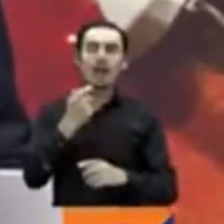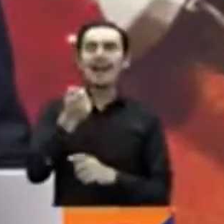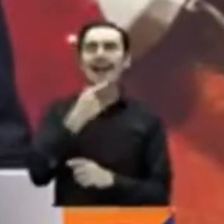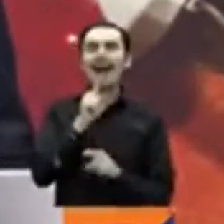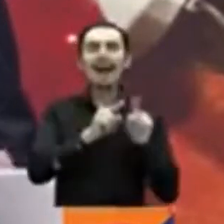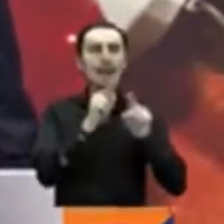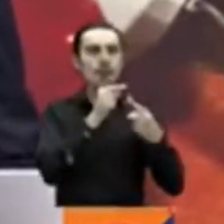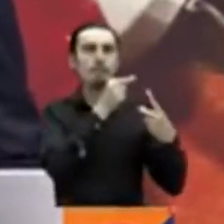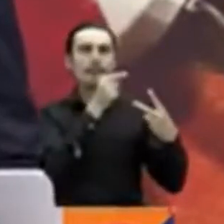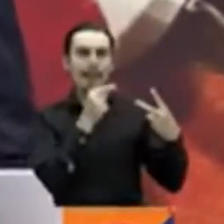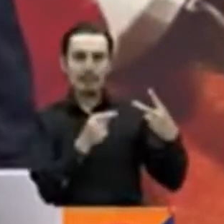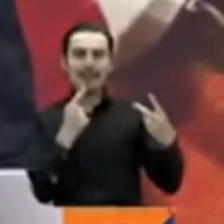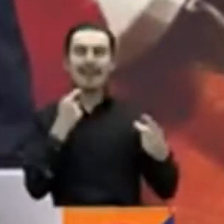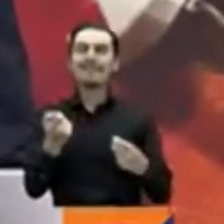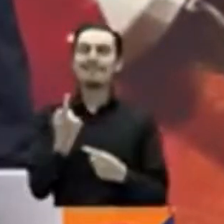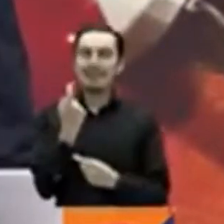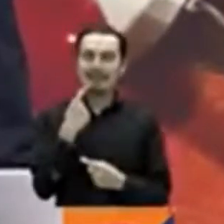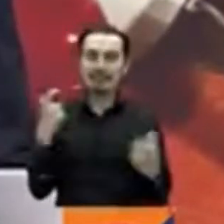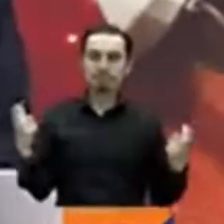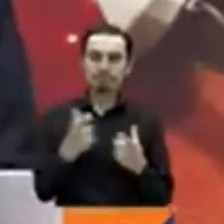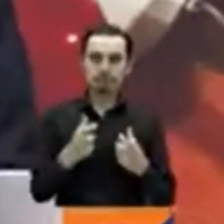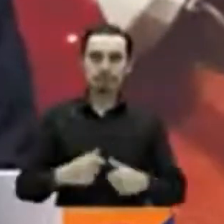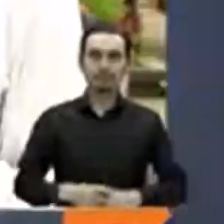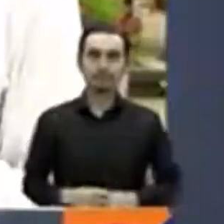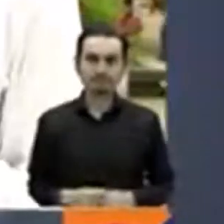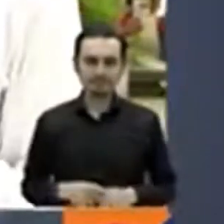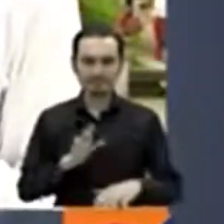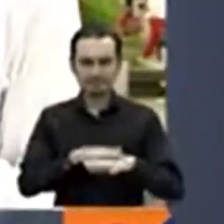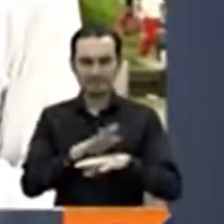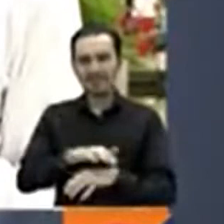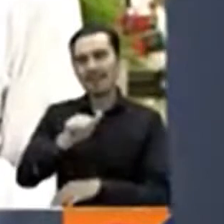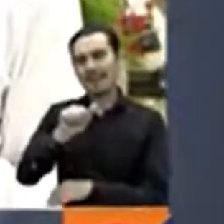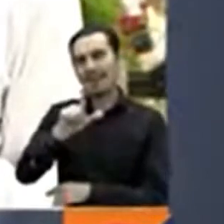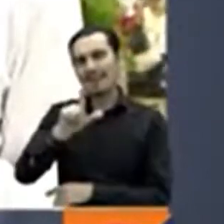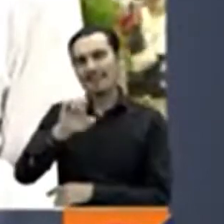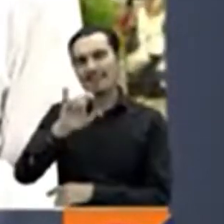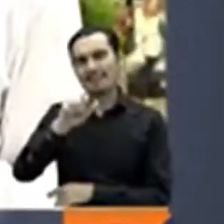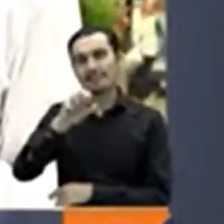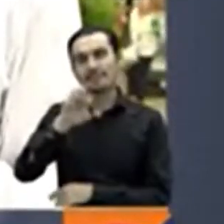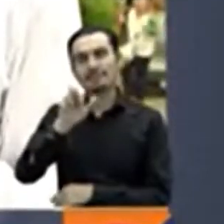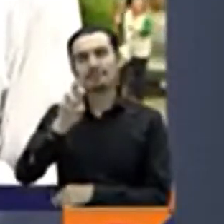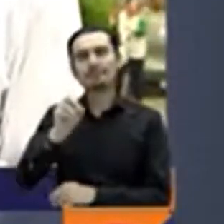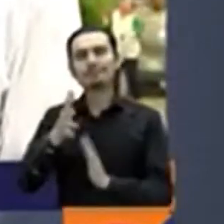algunas drogas como antibióticos y acetaminofén. Alejandro Muñoz, ¿qué tal? Muy buenas tardes.